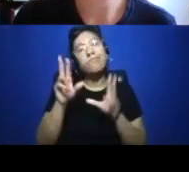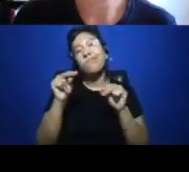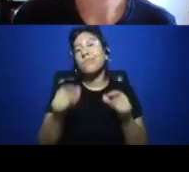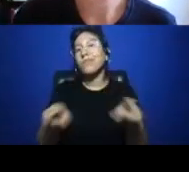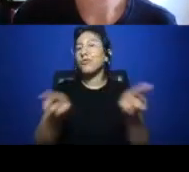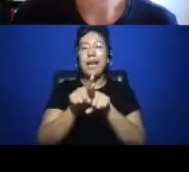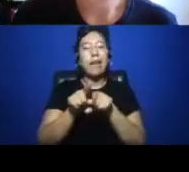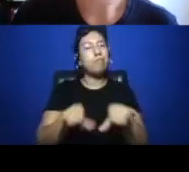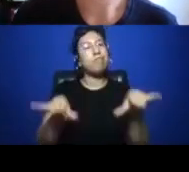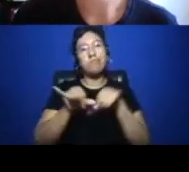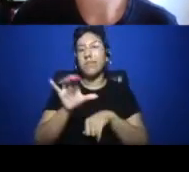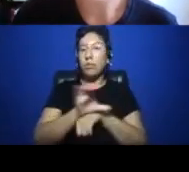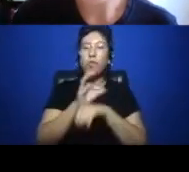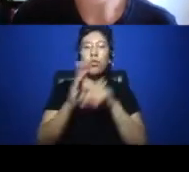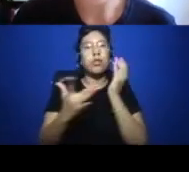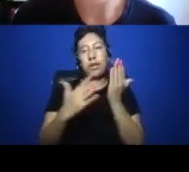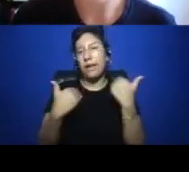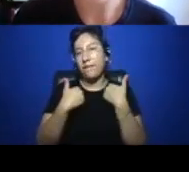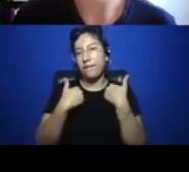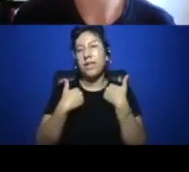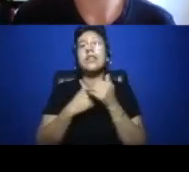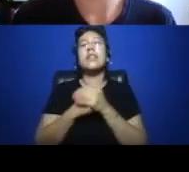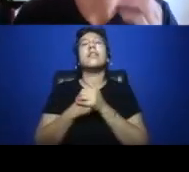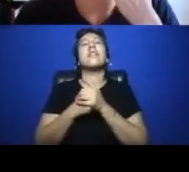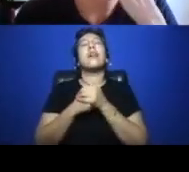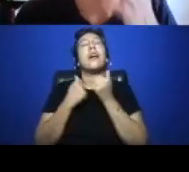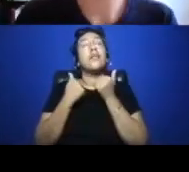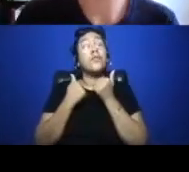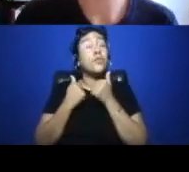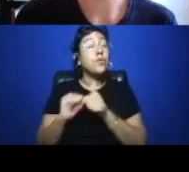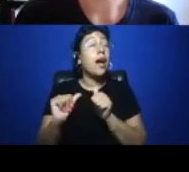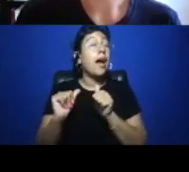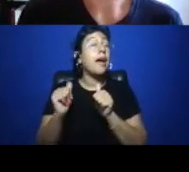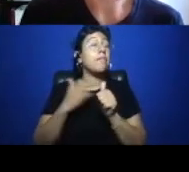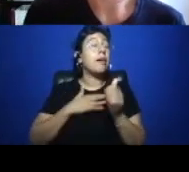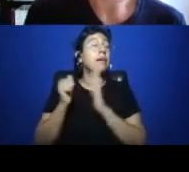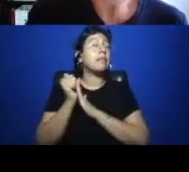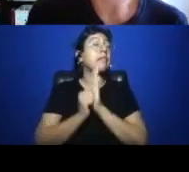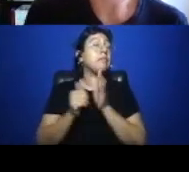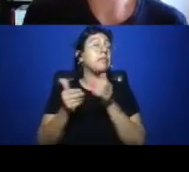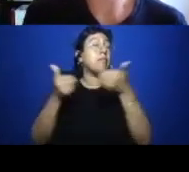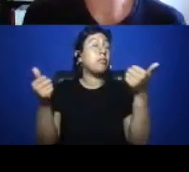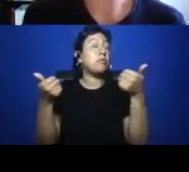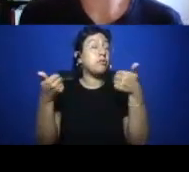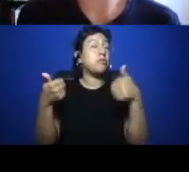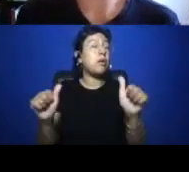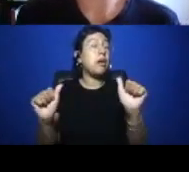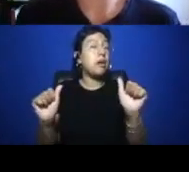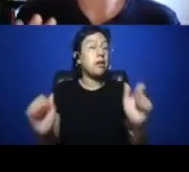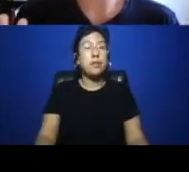tenemos. Yo uso las mismas máquinas para todo. Yo trato de mantener mis cuentas separadas.